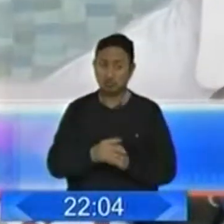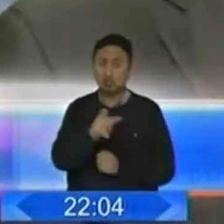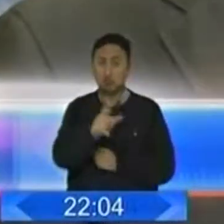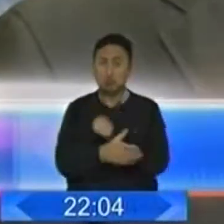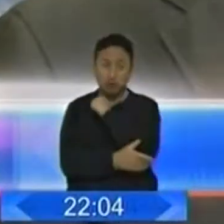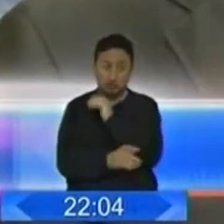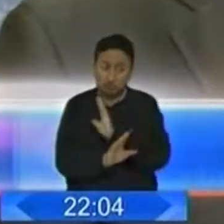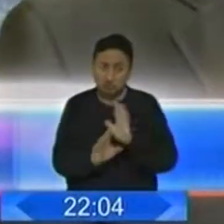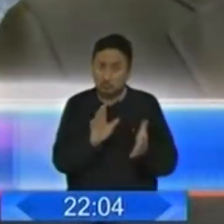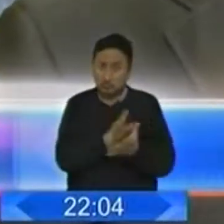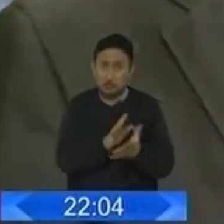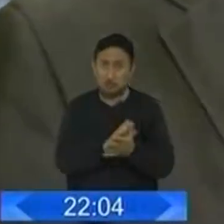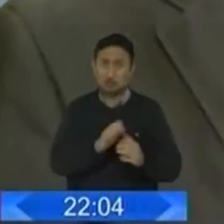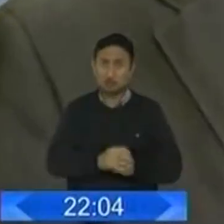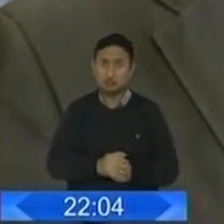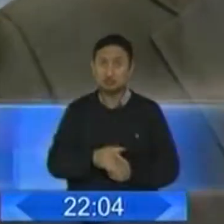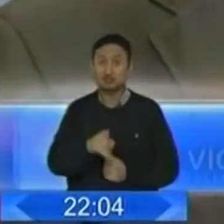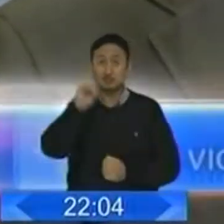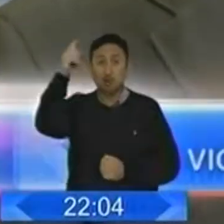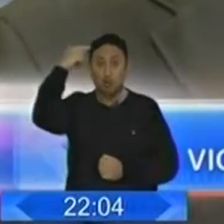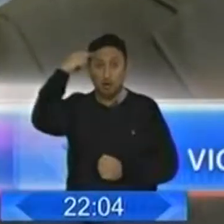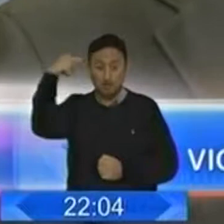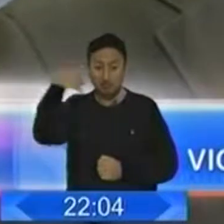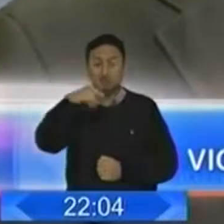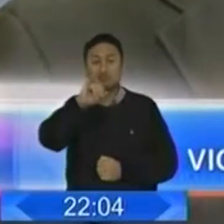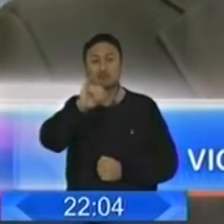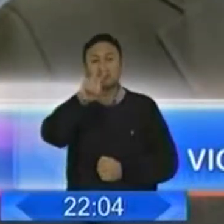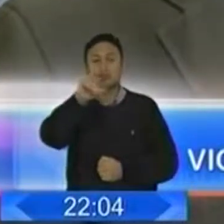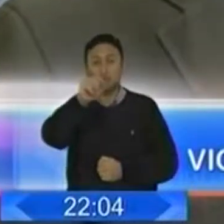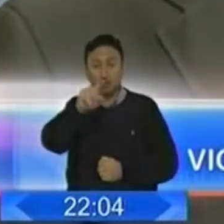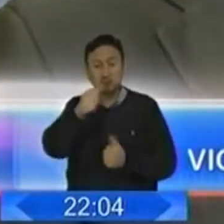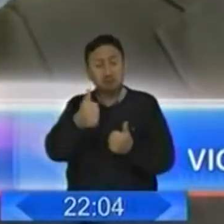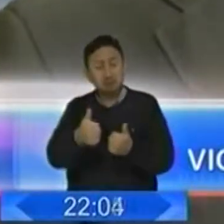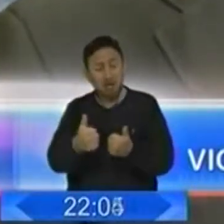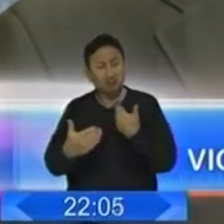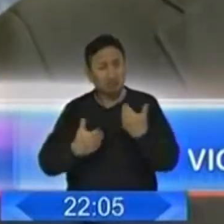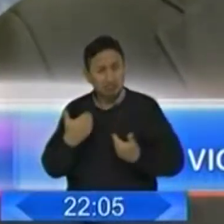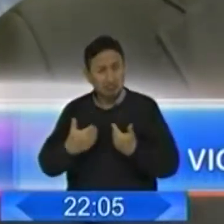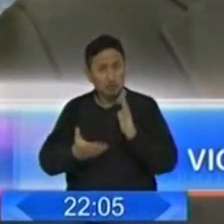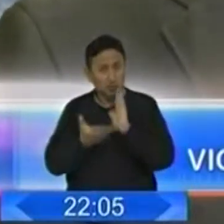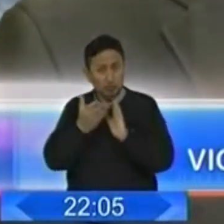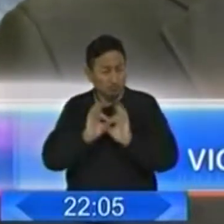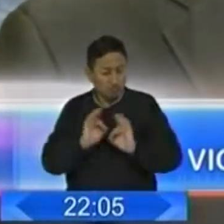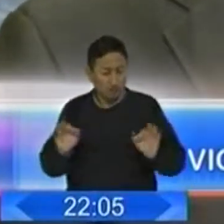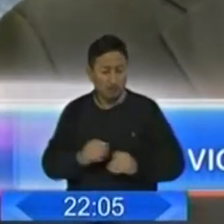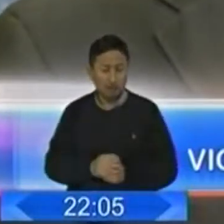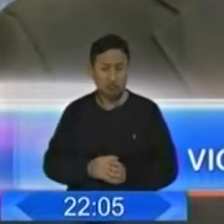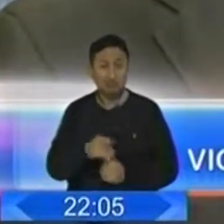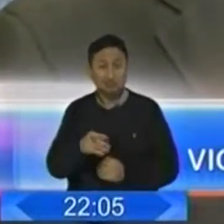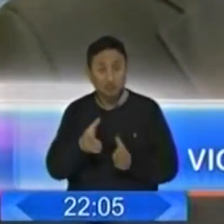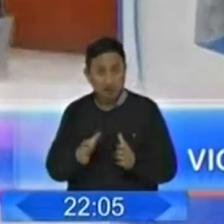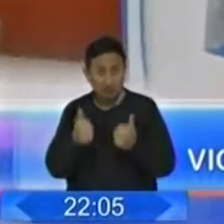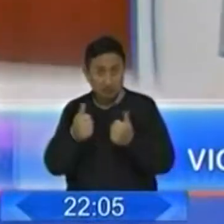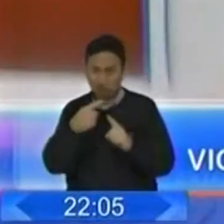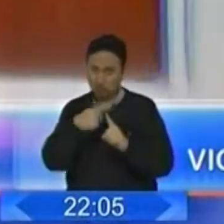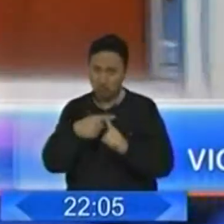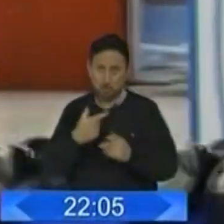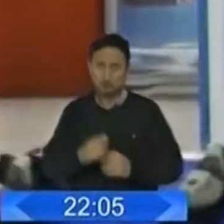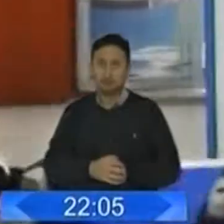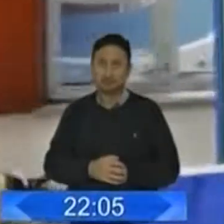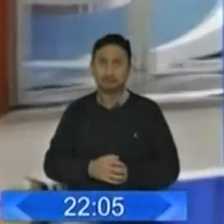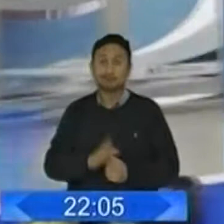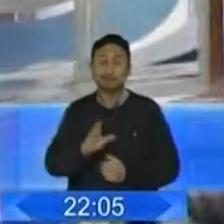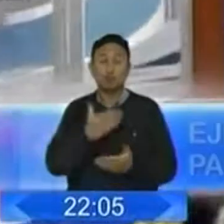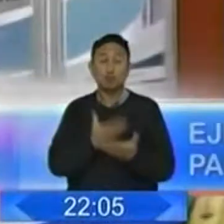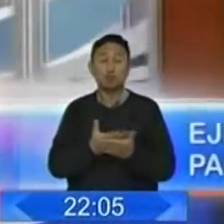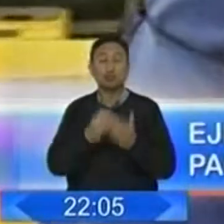pobre. En efecto, no es la intención del gobierno aumentar el IVA, lo cual me alegro, porque no es un camino acertado. Esta propuesta también